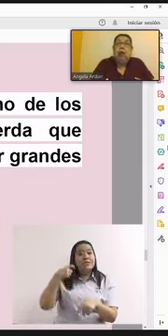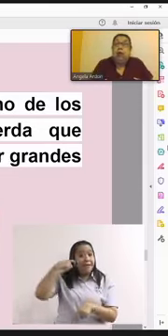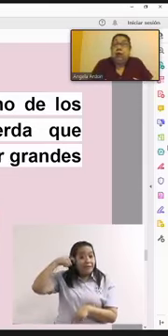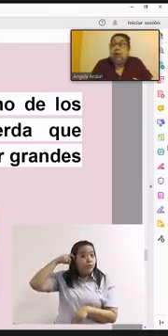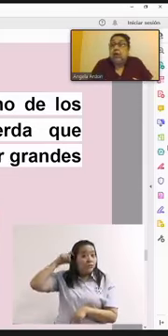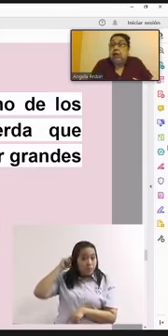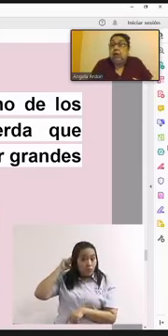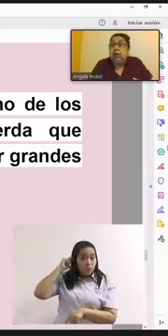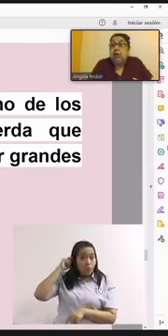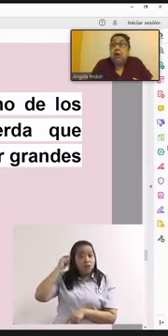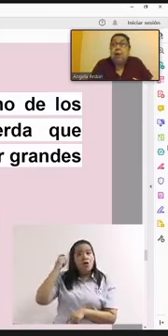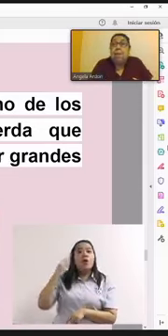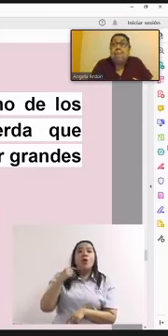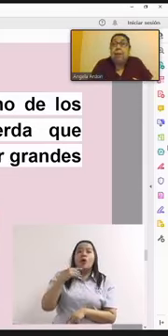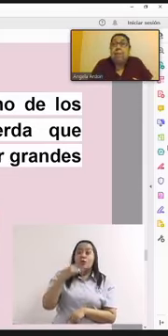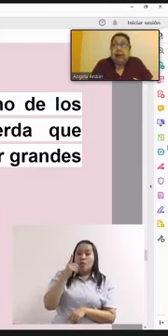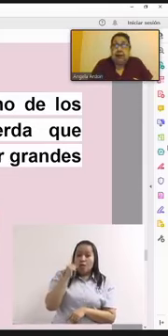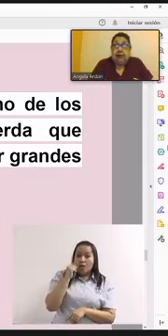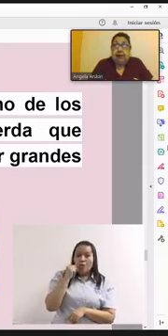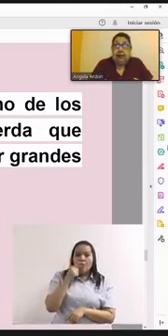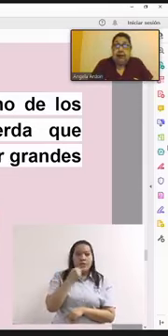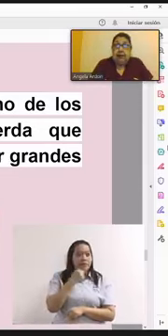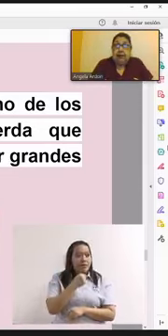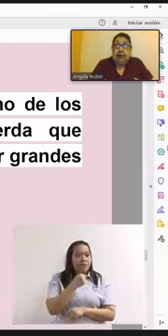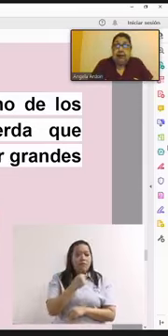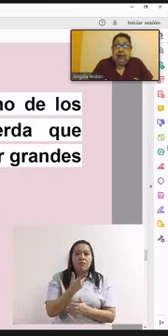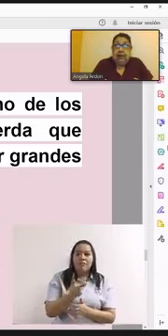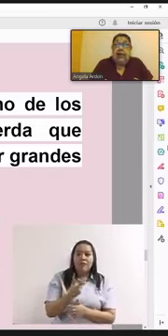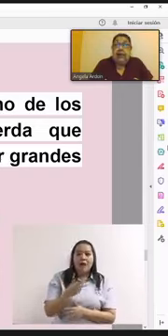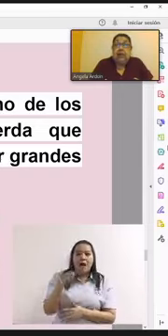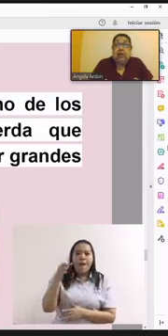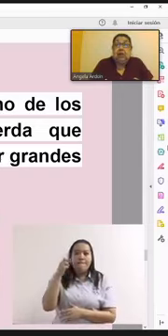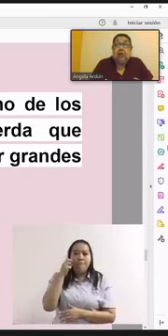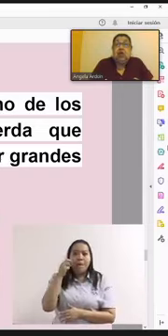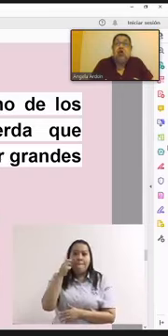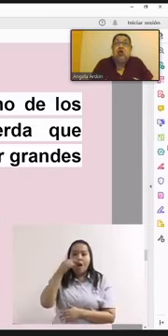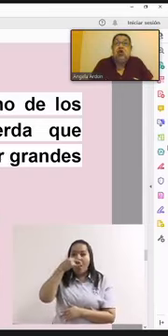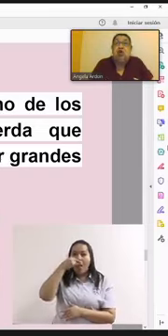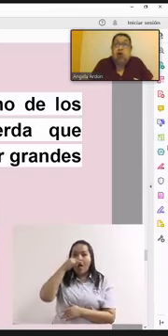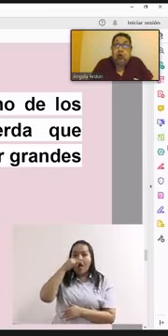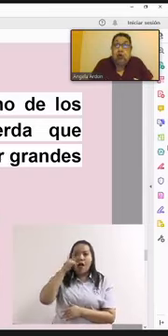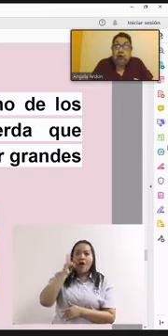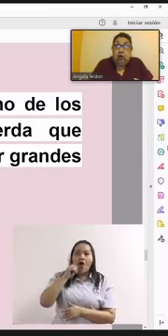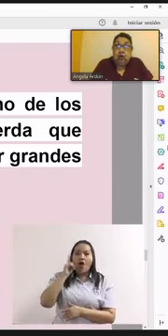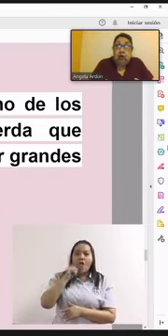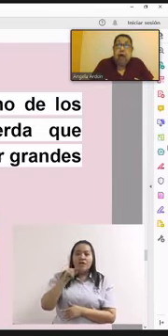lo primero que el niño dijo fue, papá. Ese señor lloró.